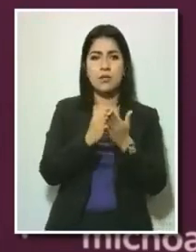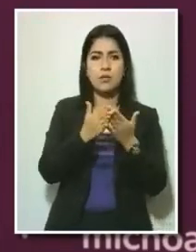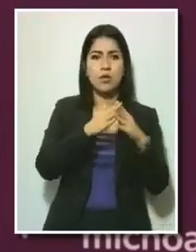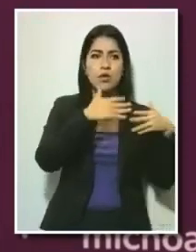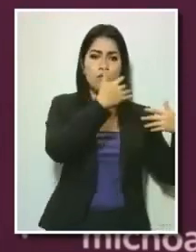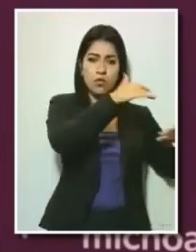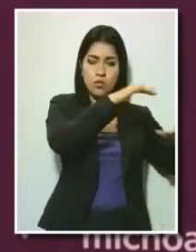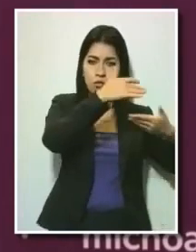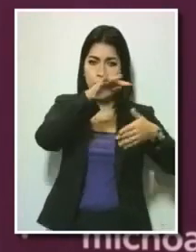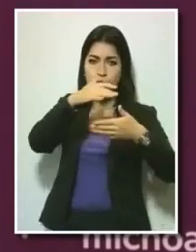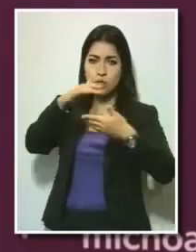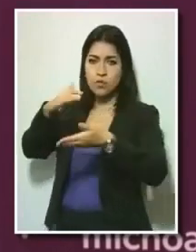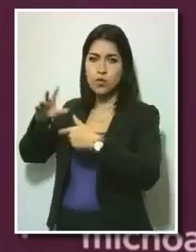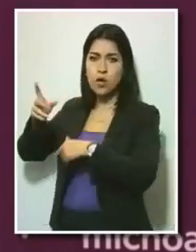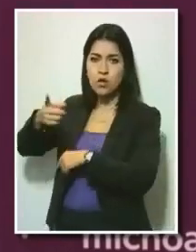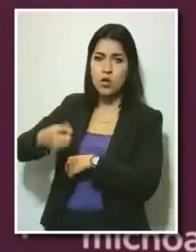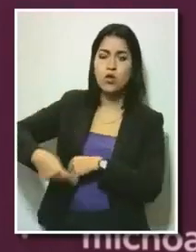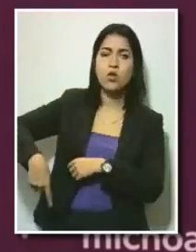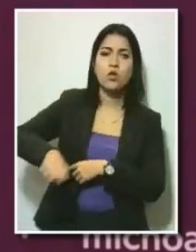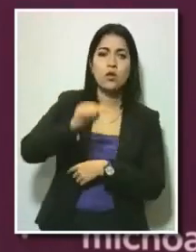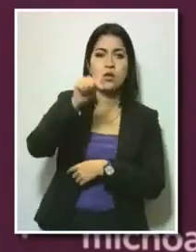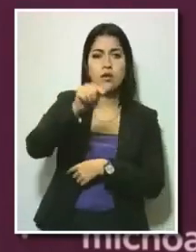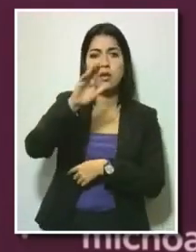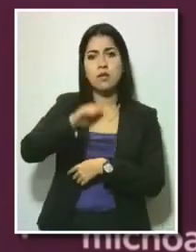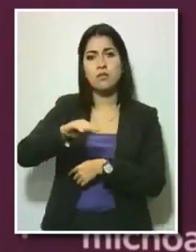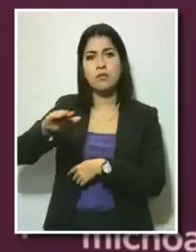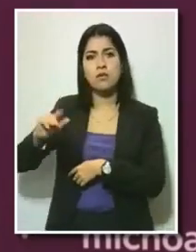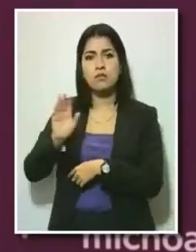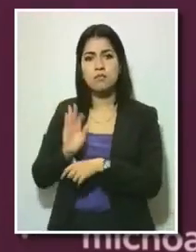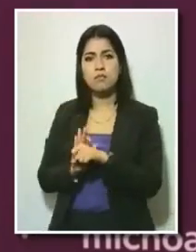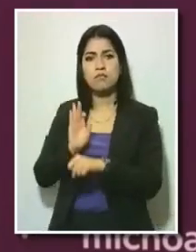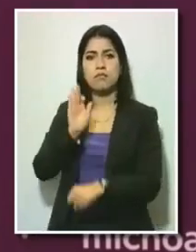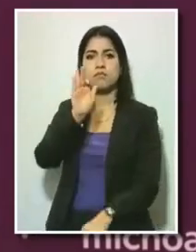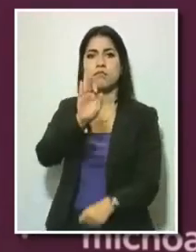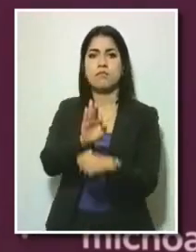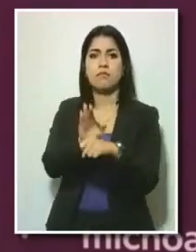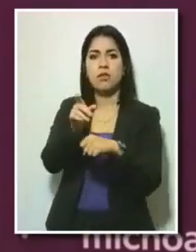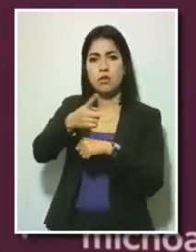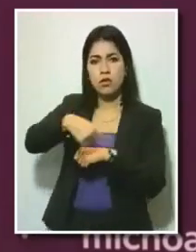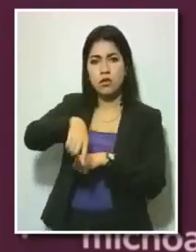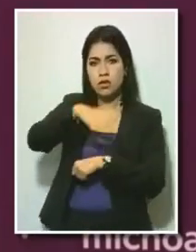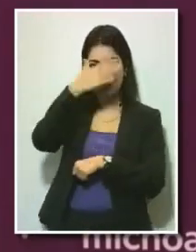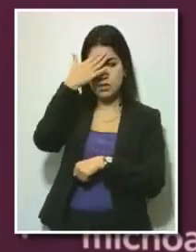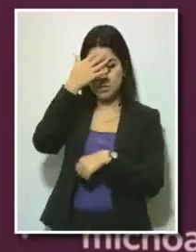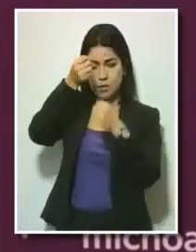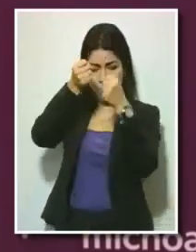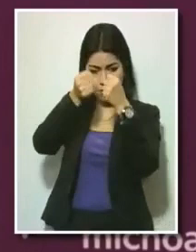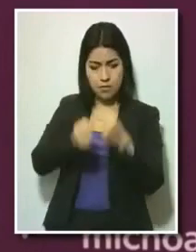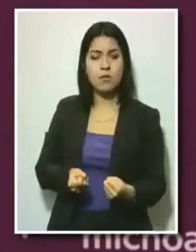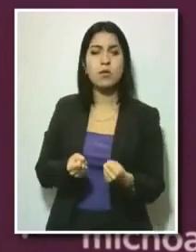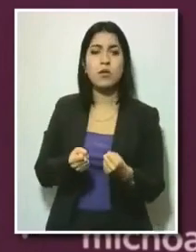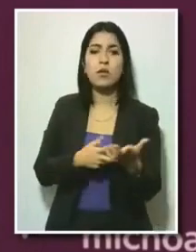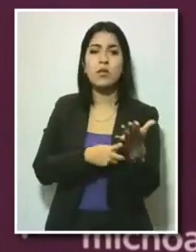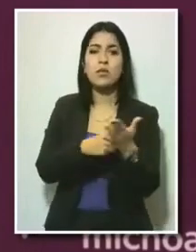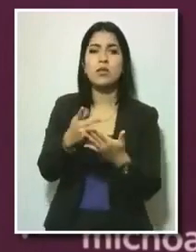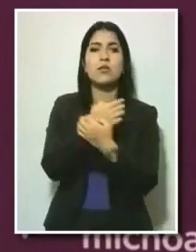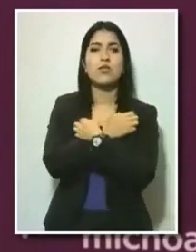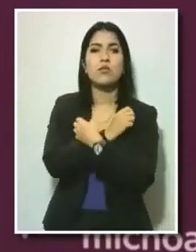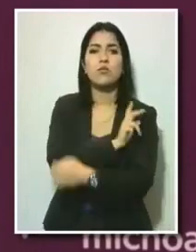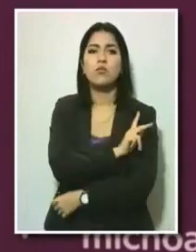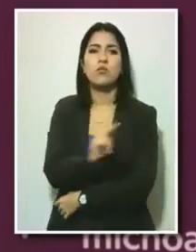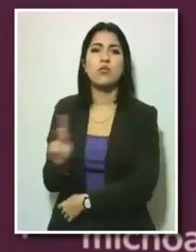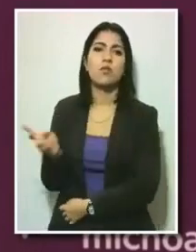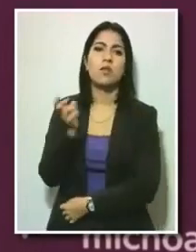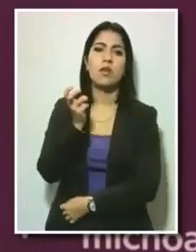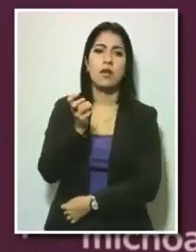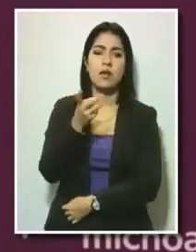Michoacán vamos a hacer esta defensa y estamos convencidos que el derecho a la educación pública